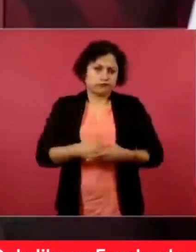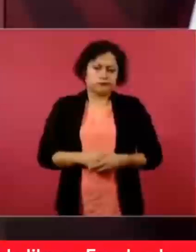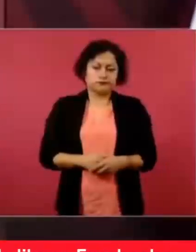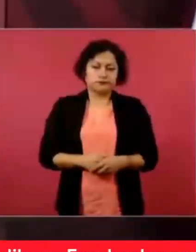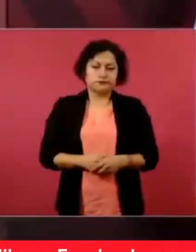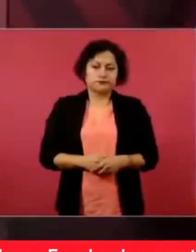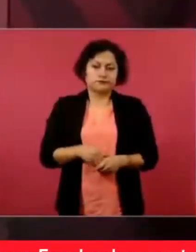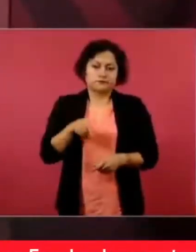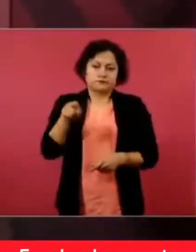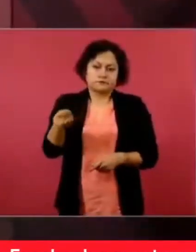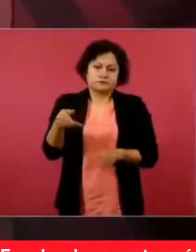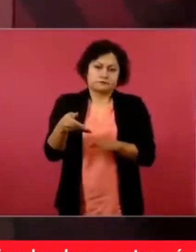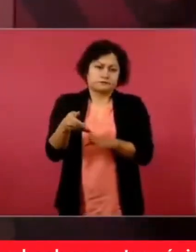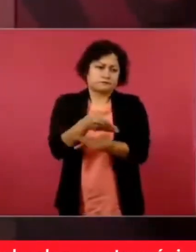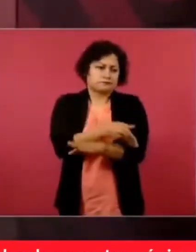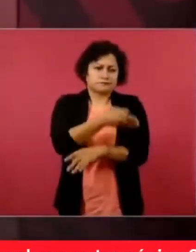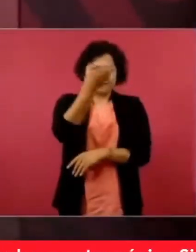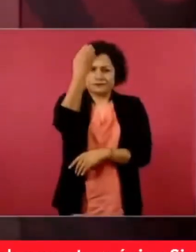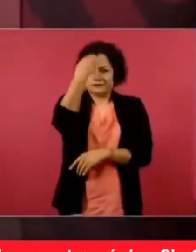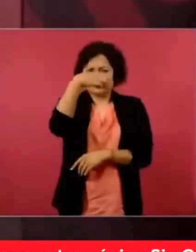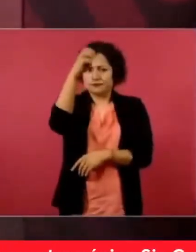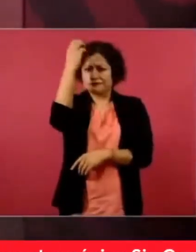con muchísima experiencia,